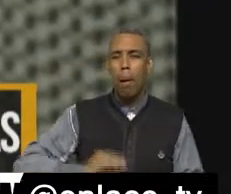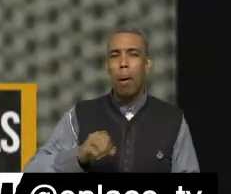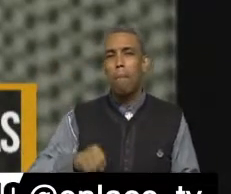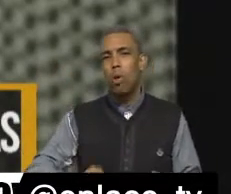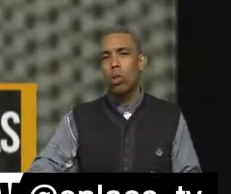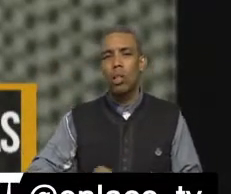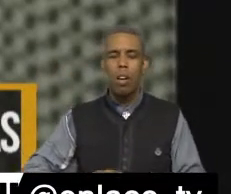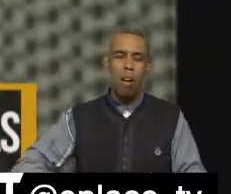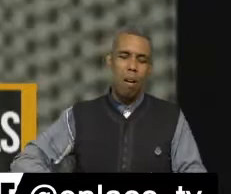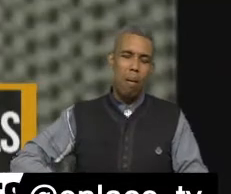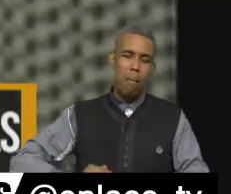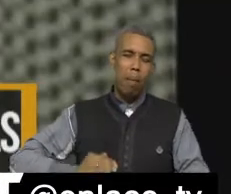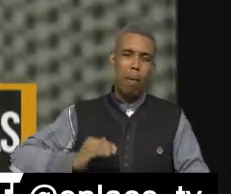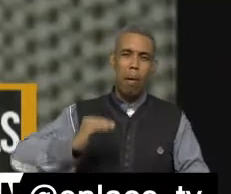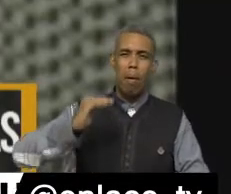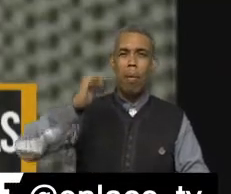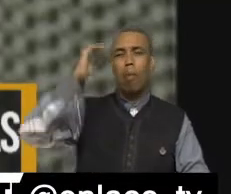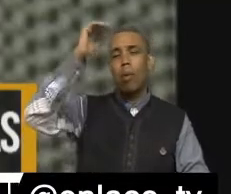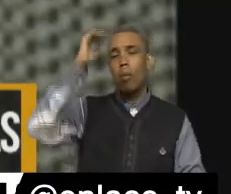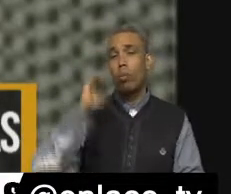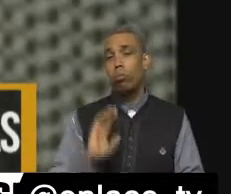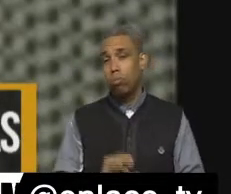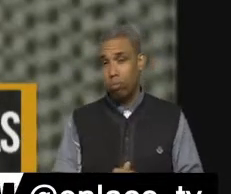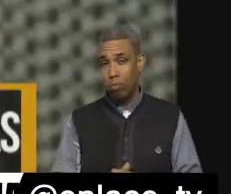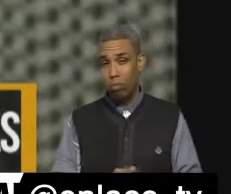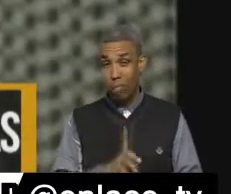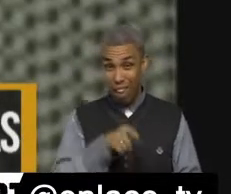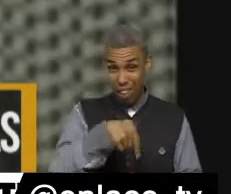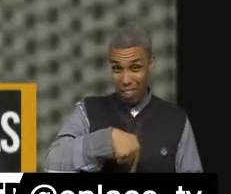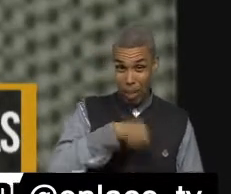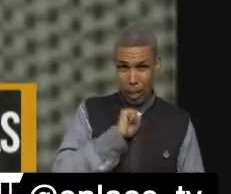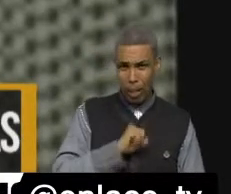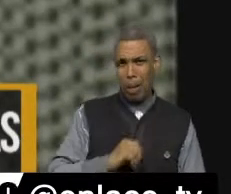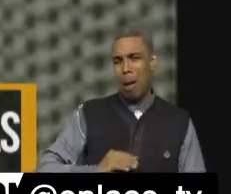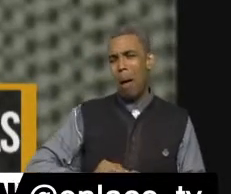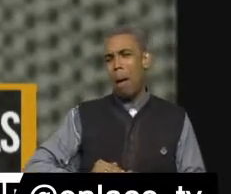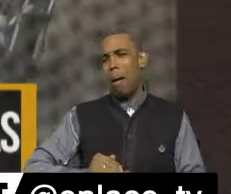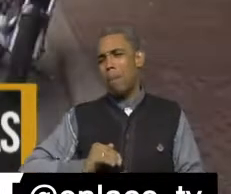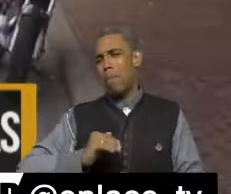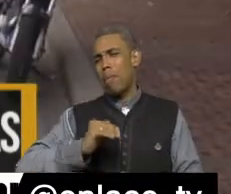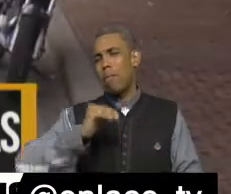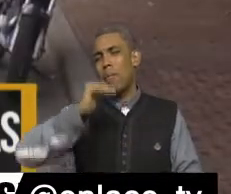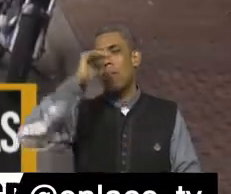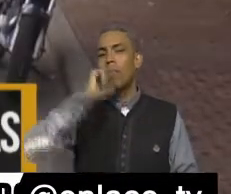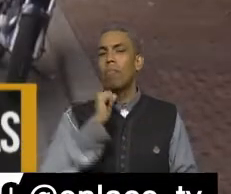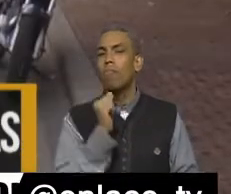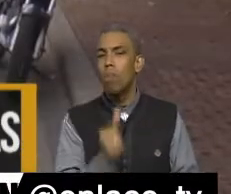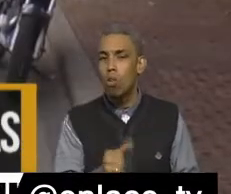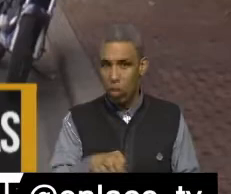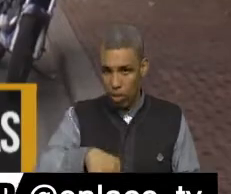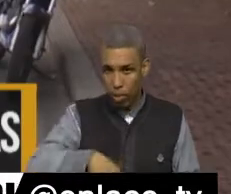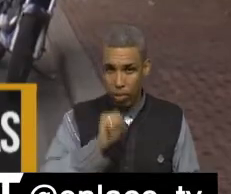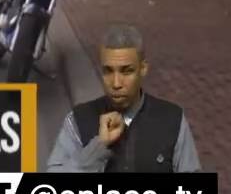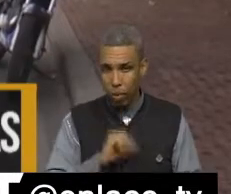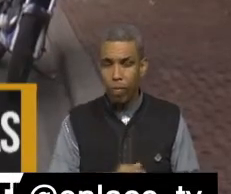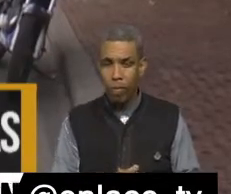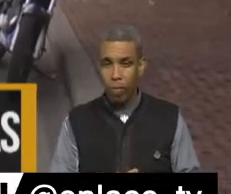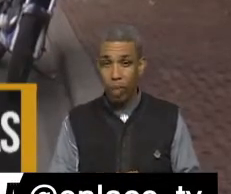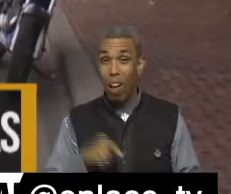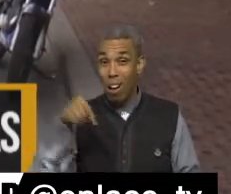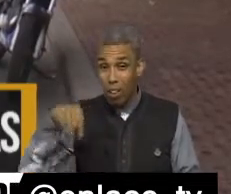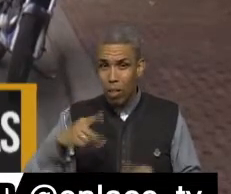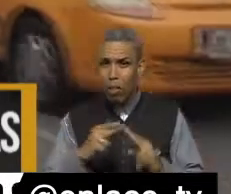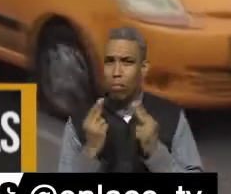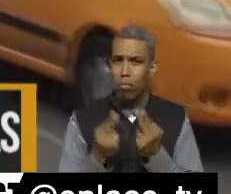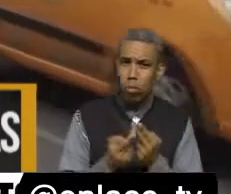en Barranca Bermeja ese porcentaje es mucho mayor que la media nacional. La ciudad tendrá su participación para la construcción del